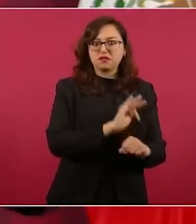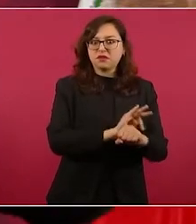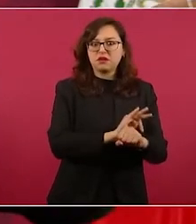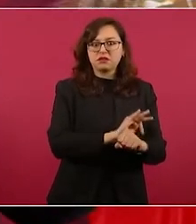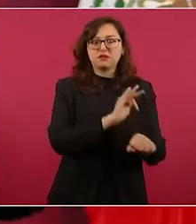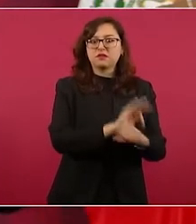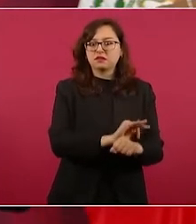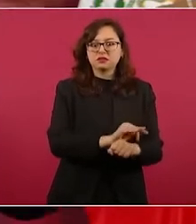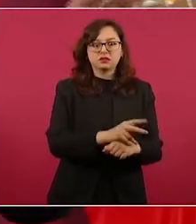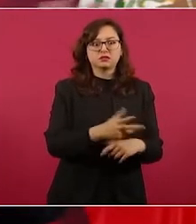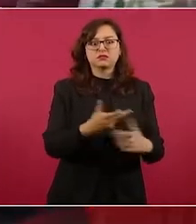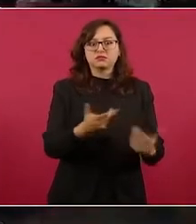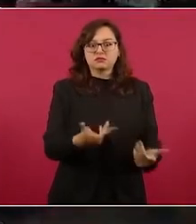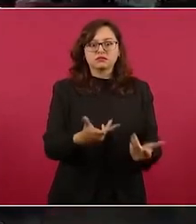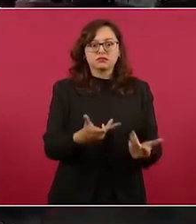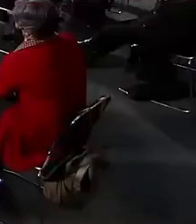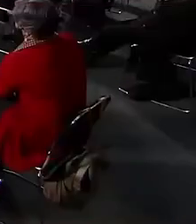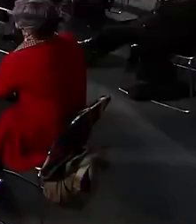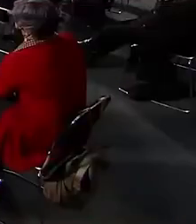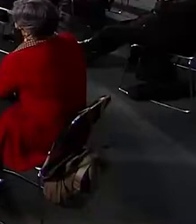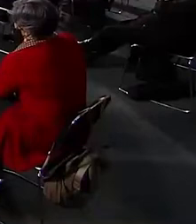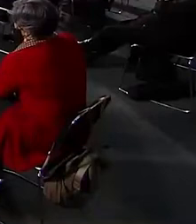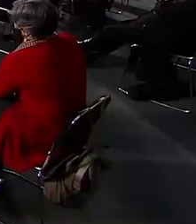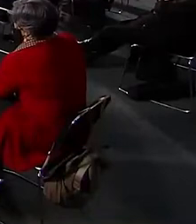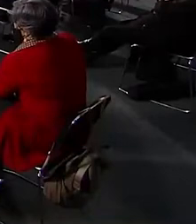porque otros no dicen ni pío,